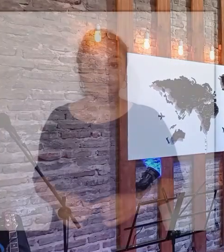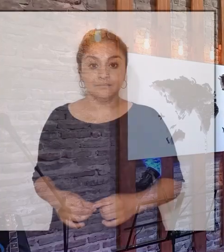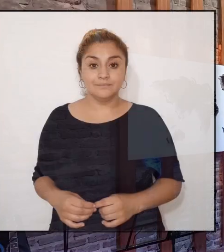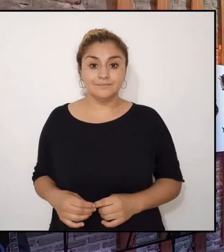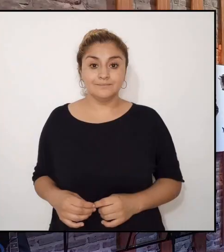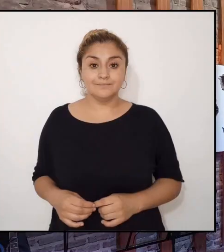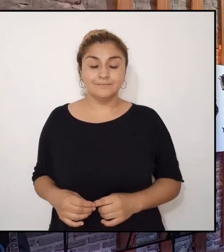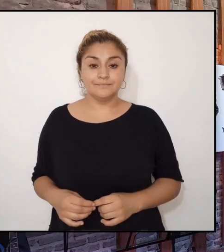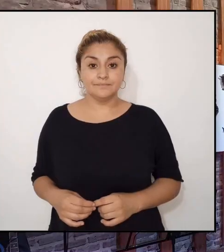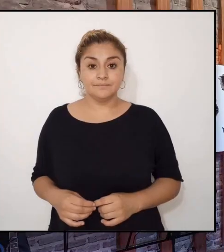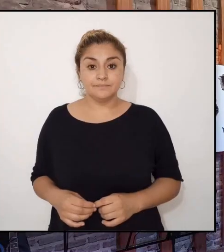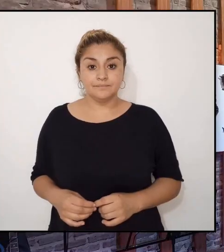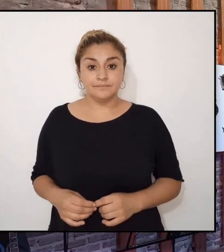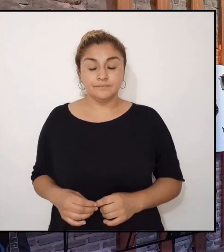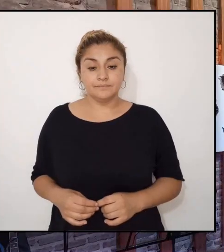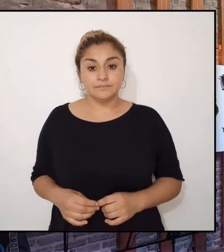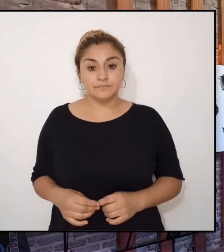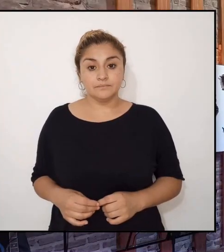Y hace días que vengo